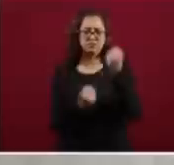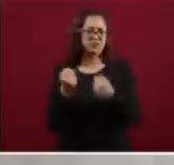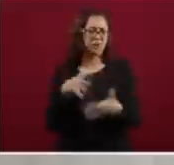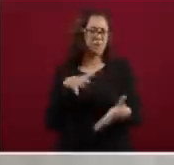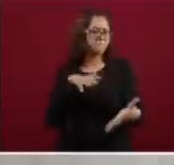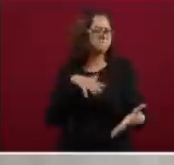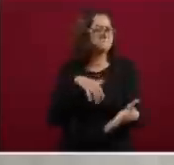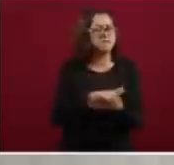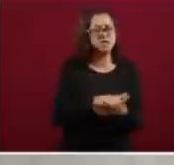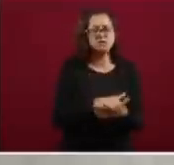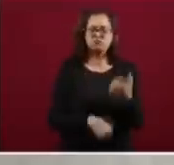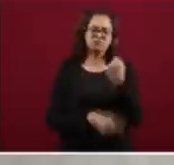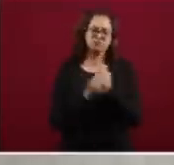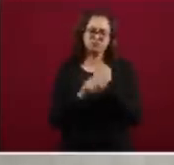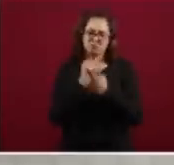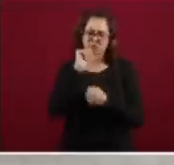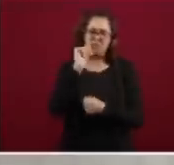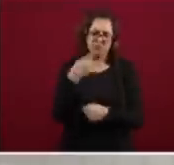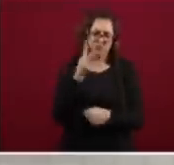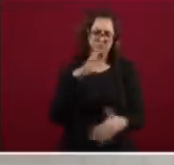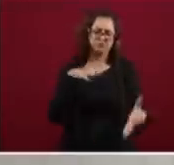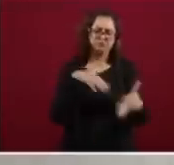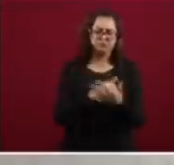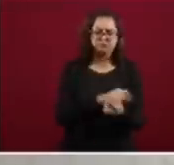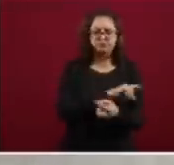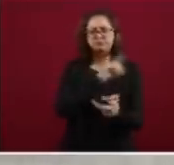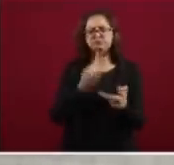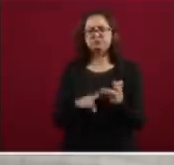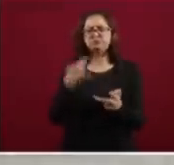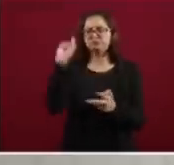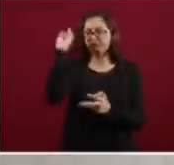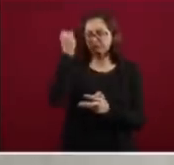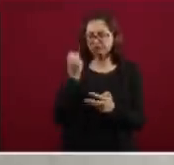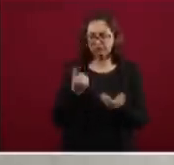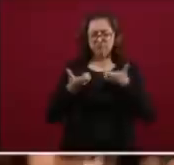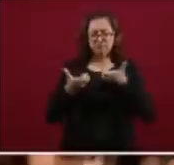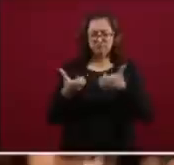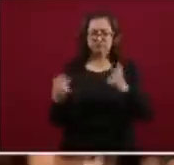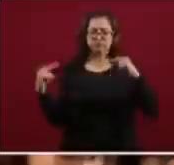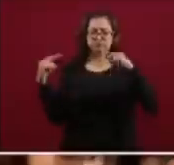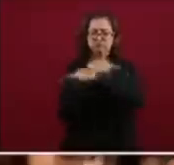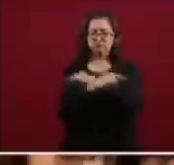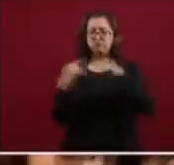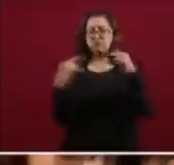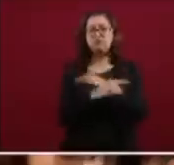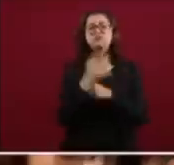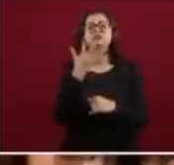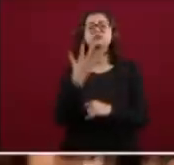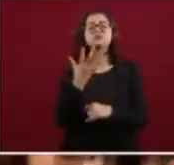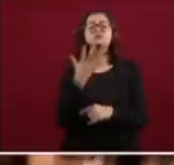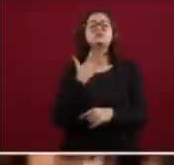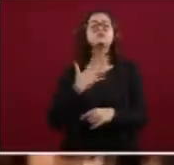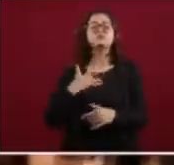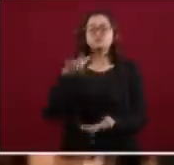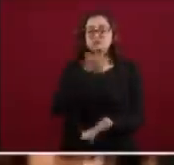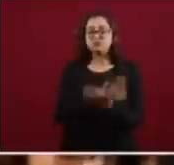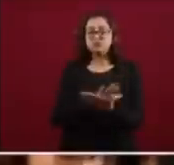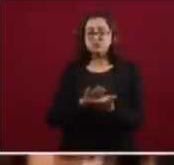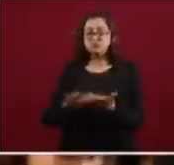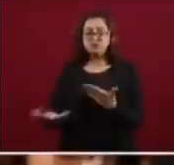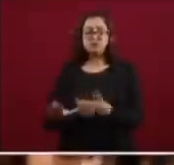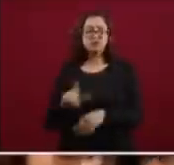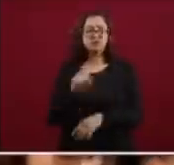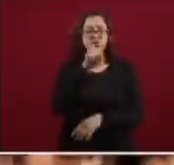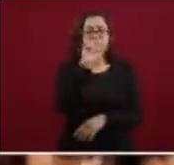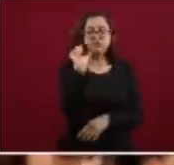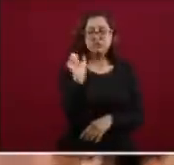el problema en sinaloa se nos acabó la gasolina en plena carretera en una zona bastante insegura en chihuahua hace unos